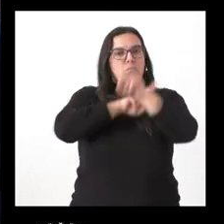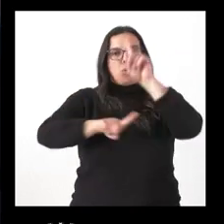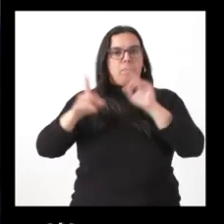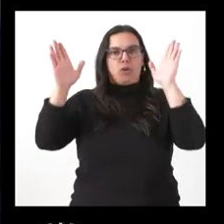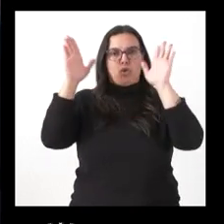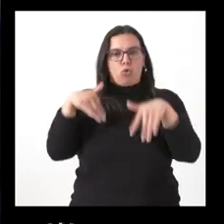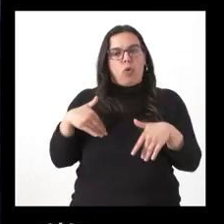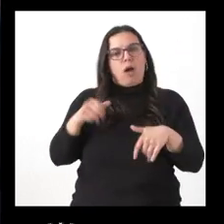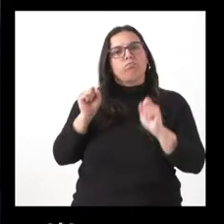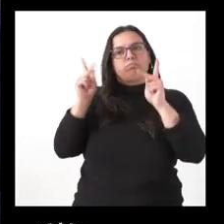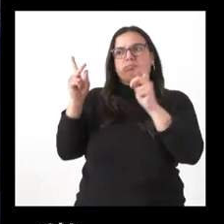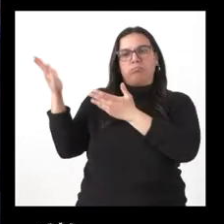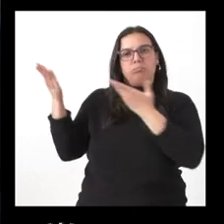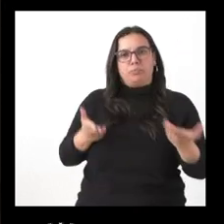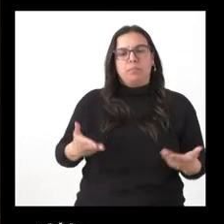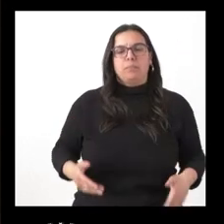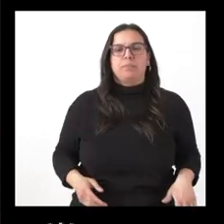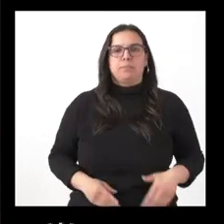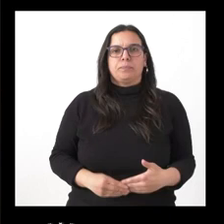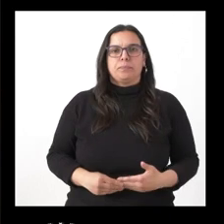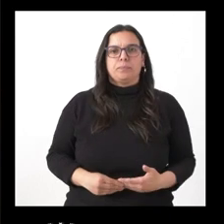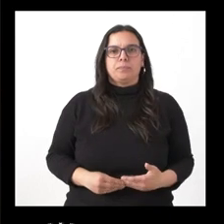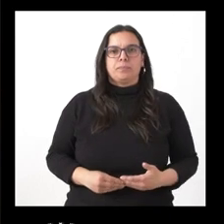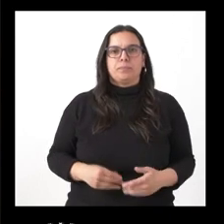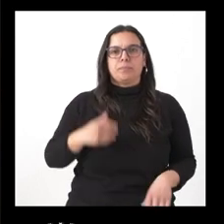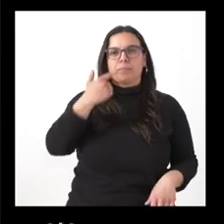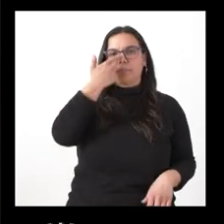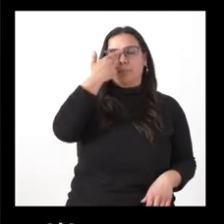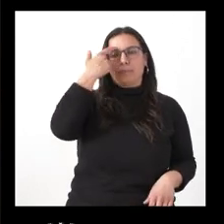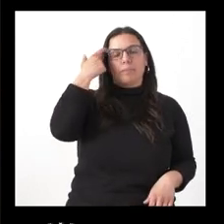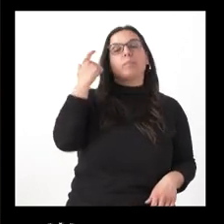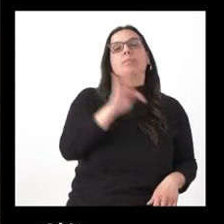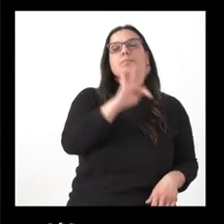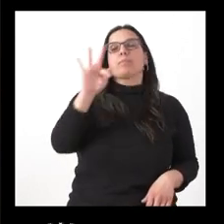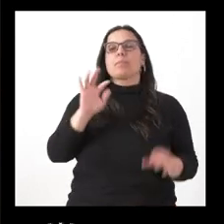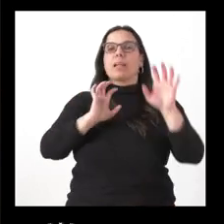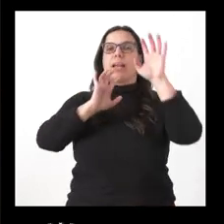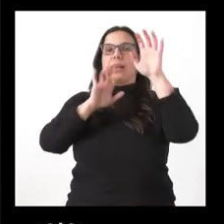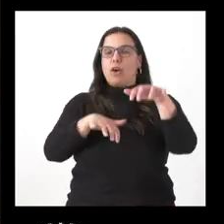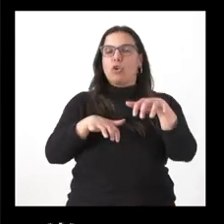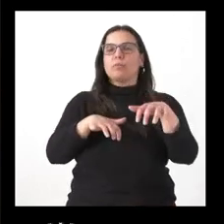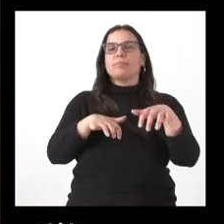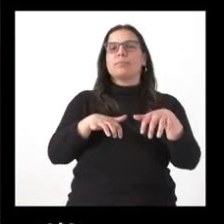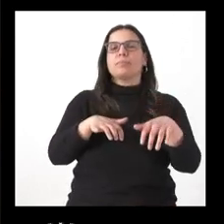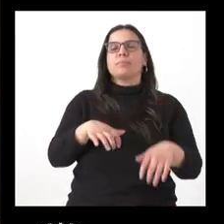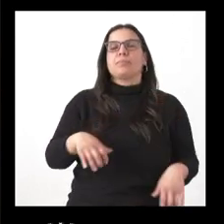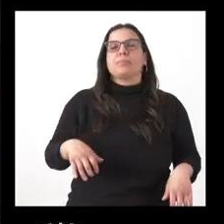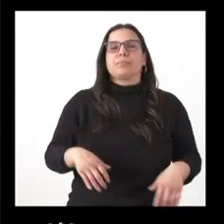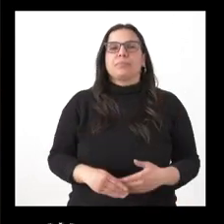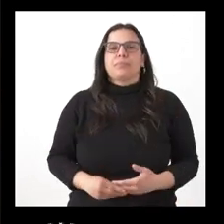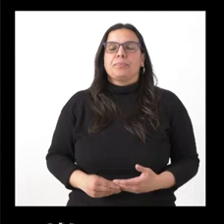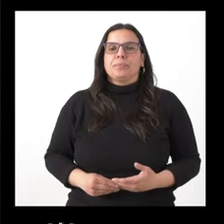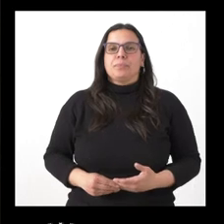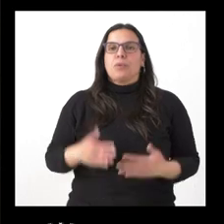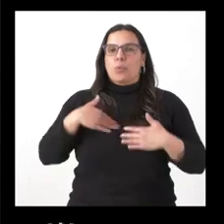de que haya actividades solidarias en ese sentido desde León nos sigue un jueves Más Carlos Domínguez Dei León